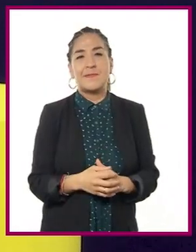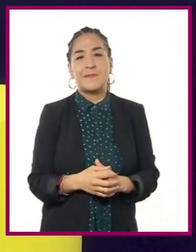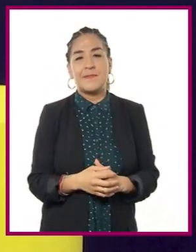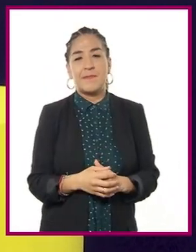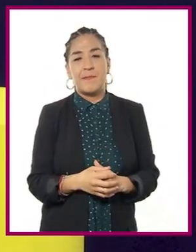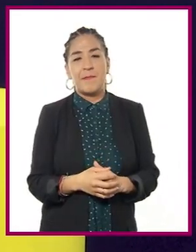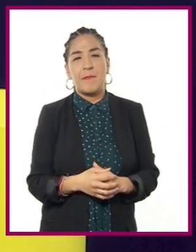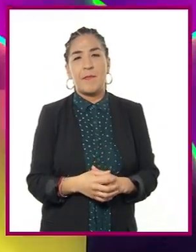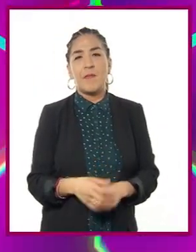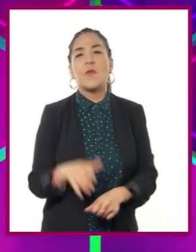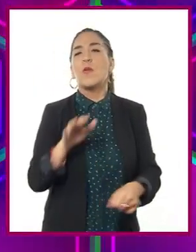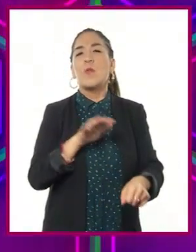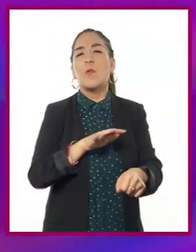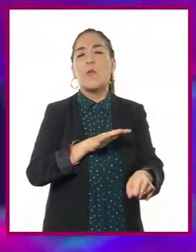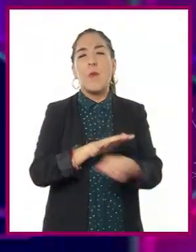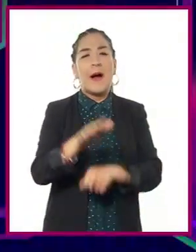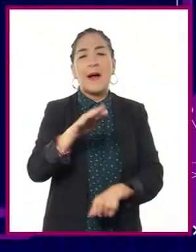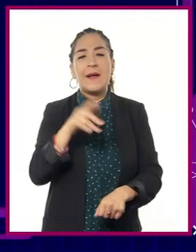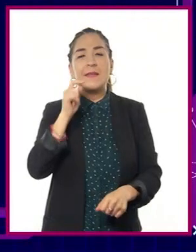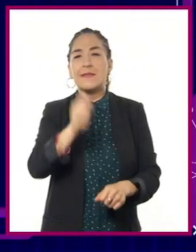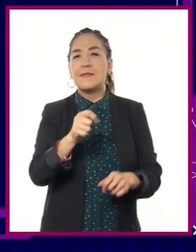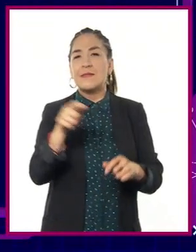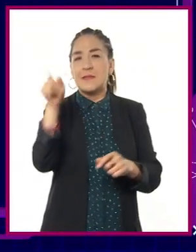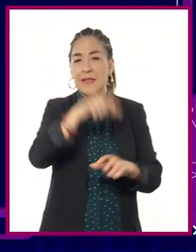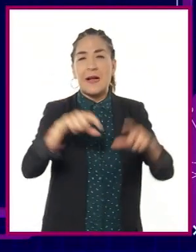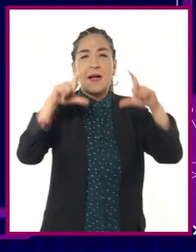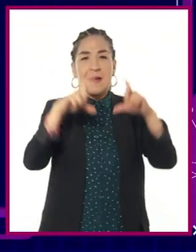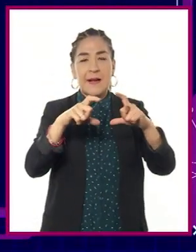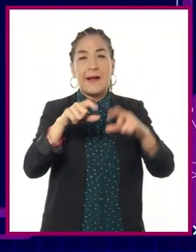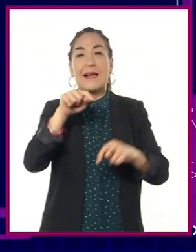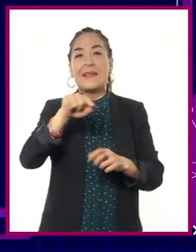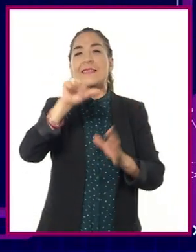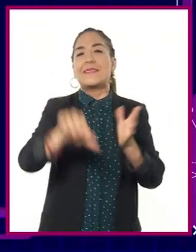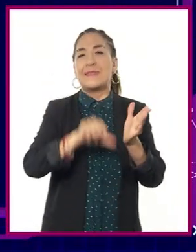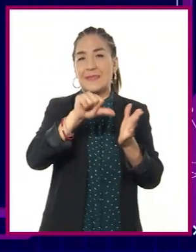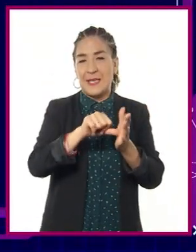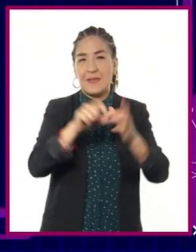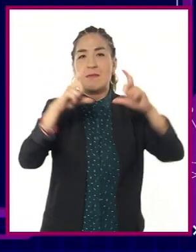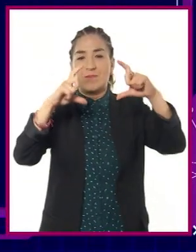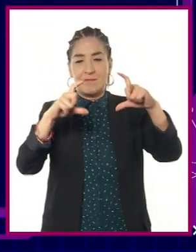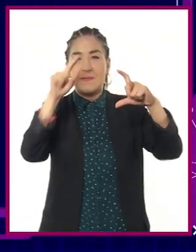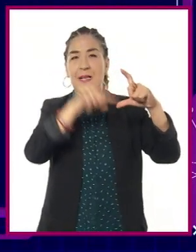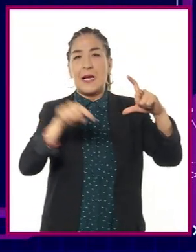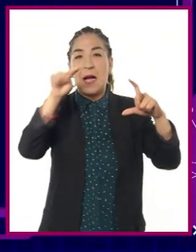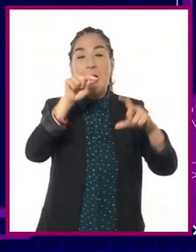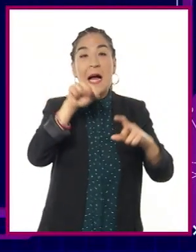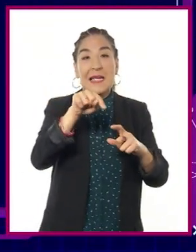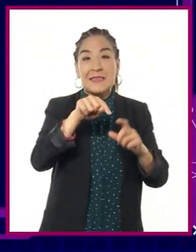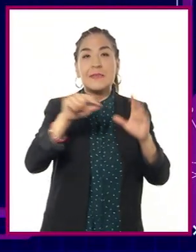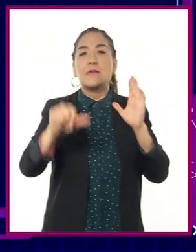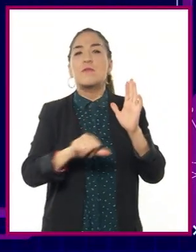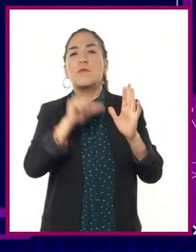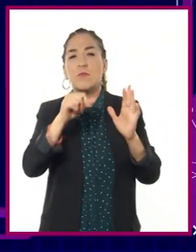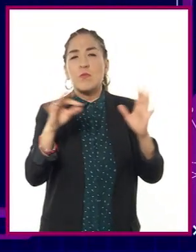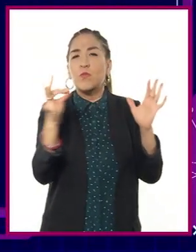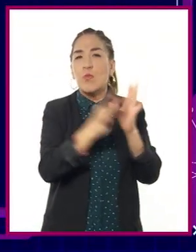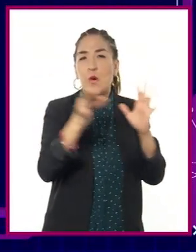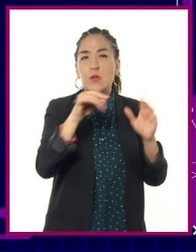Los elementos notables de la circunferencia son el centro, es el punto desde el